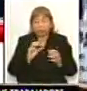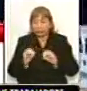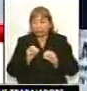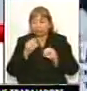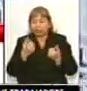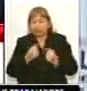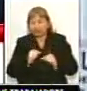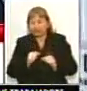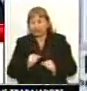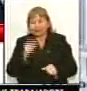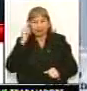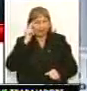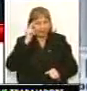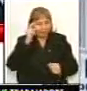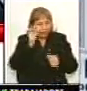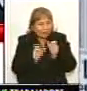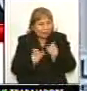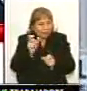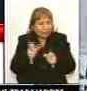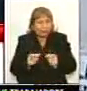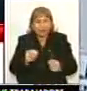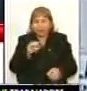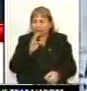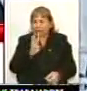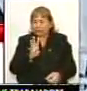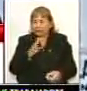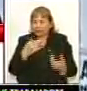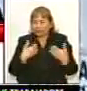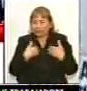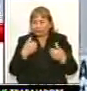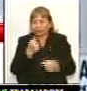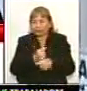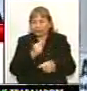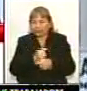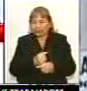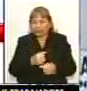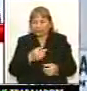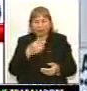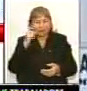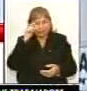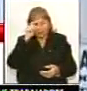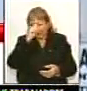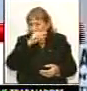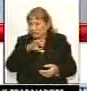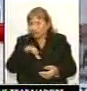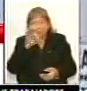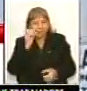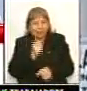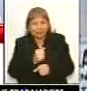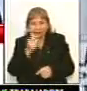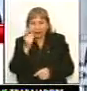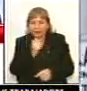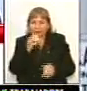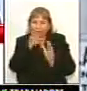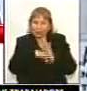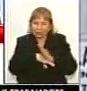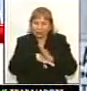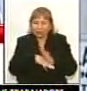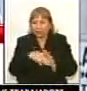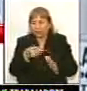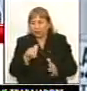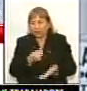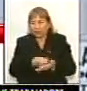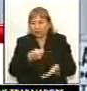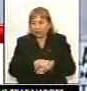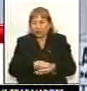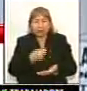posible de que haya gente que tenga 45 años, no tenga trabajo y es muy difícil que consiga y tenga una pensión por debajo de un mínimo legal.